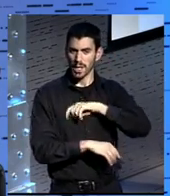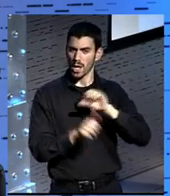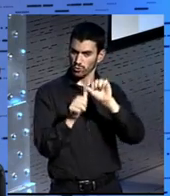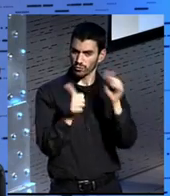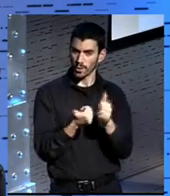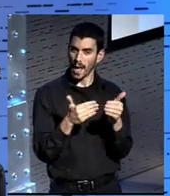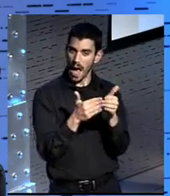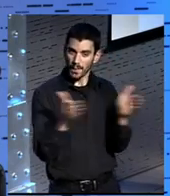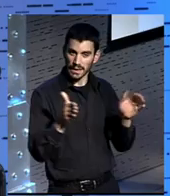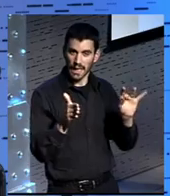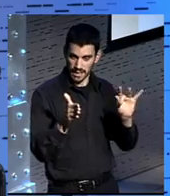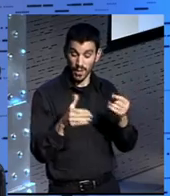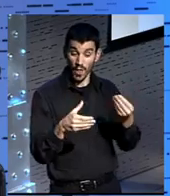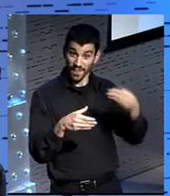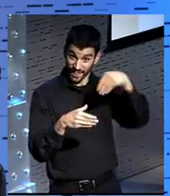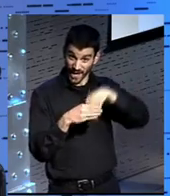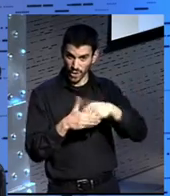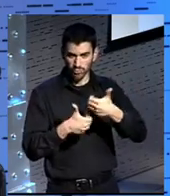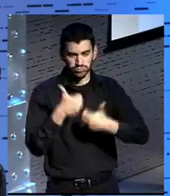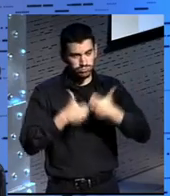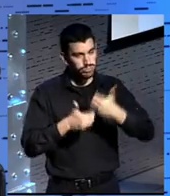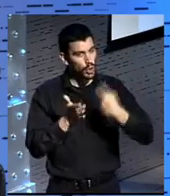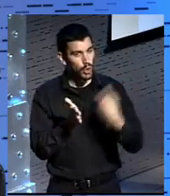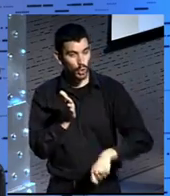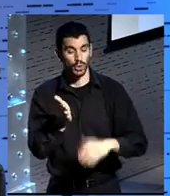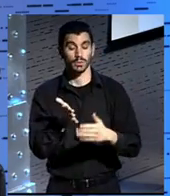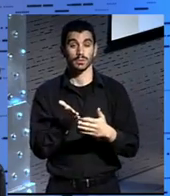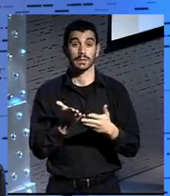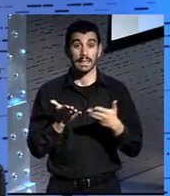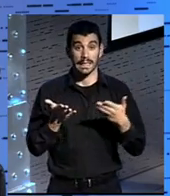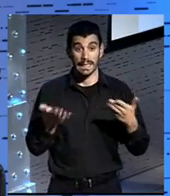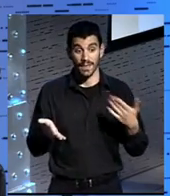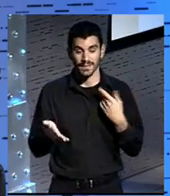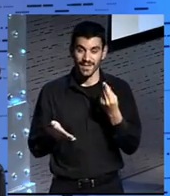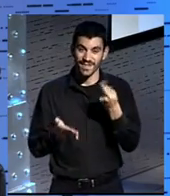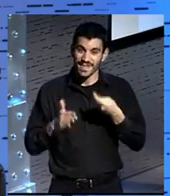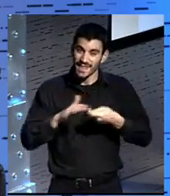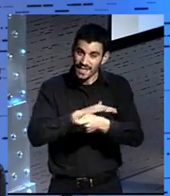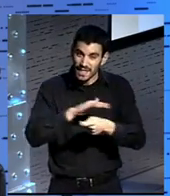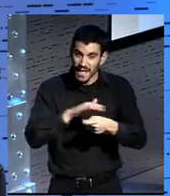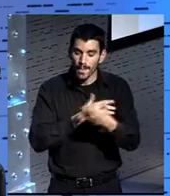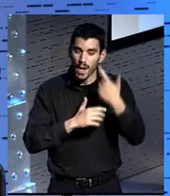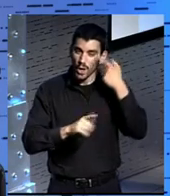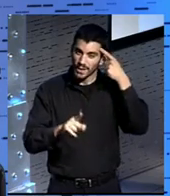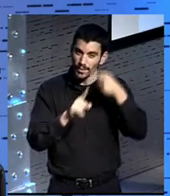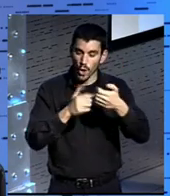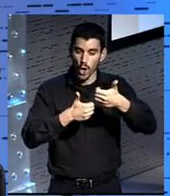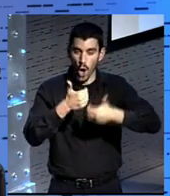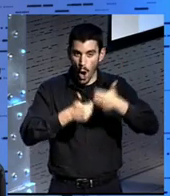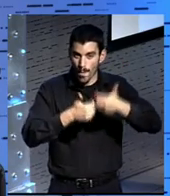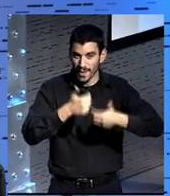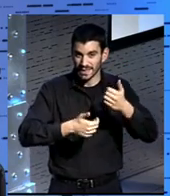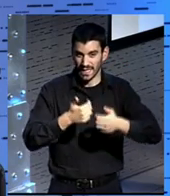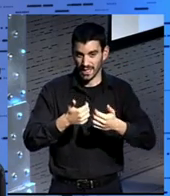es muy competitiva y por lo tanto el nivel de inversión que requiere el esfuerzo competir con una red